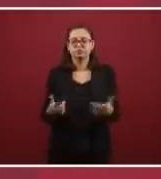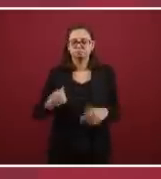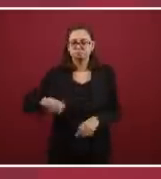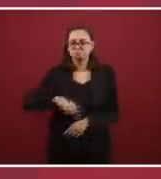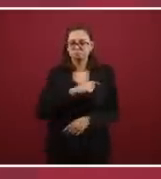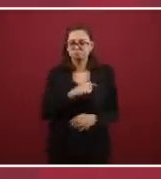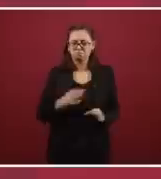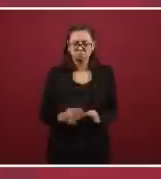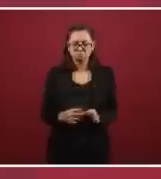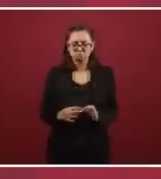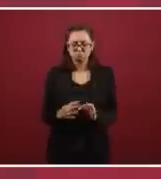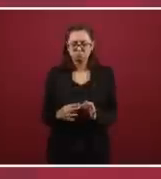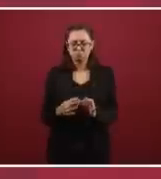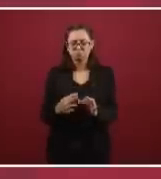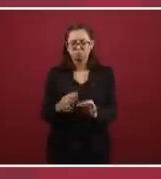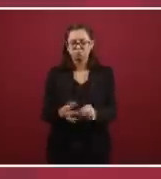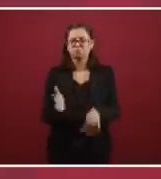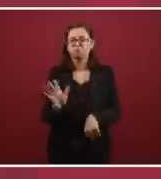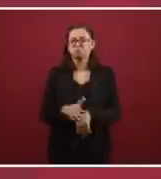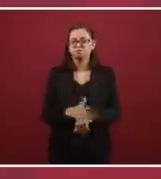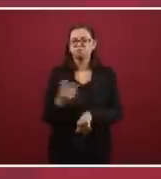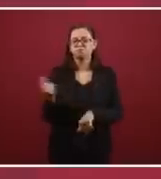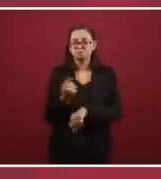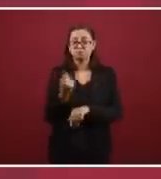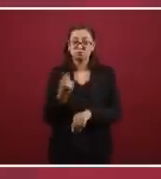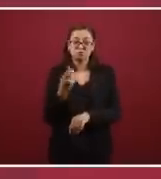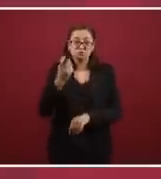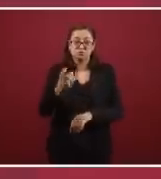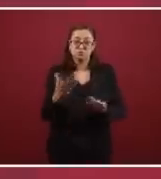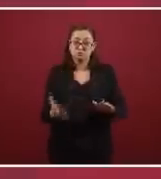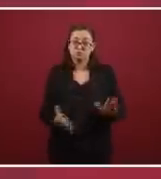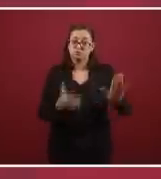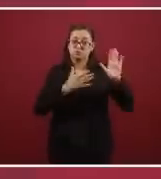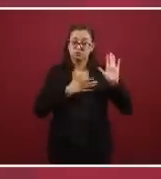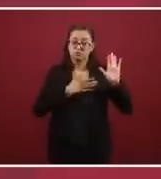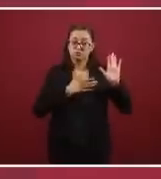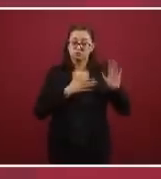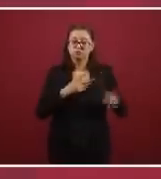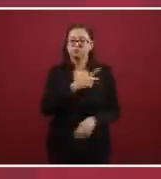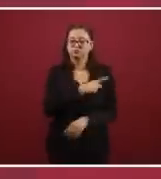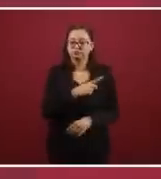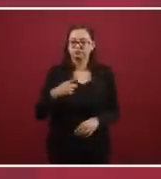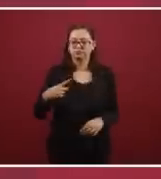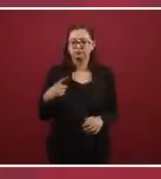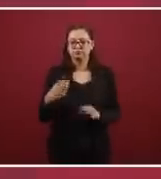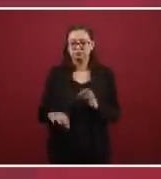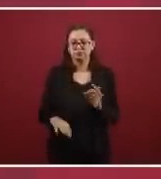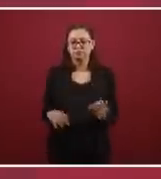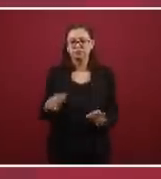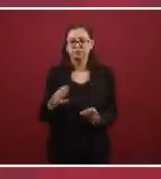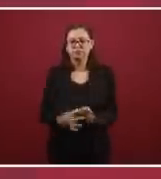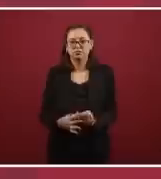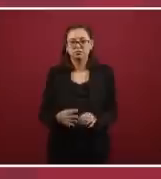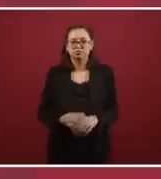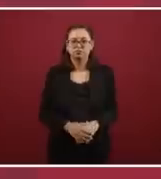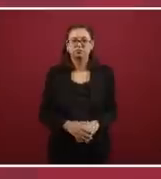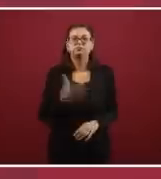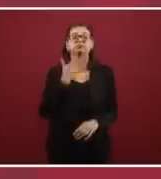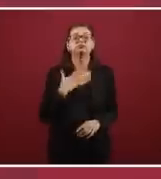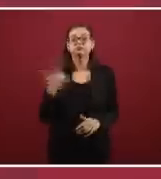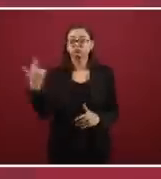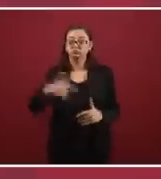eso, porque los compromisos se cumplen. No hay gasolinazos.